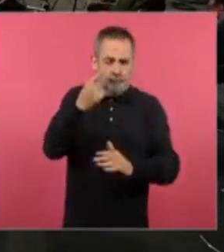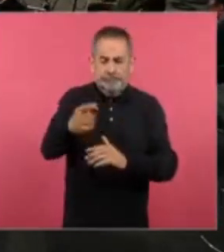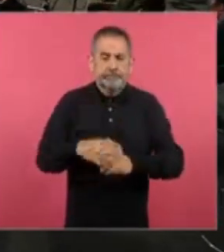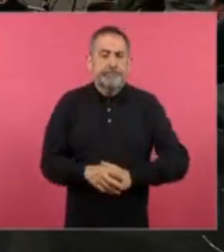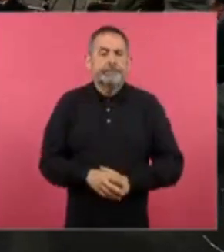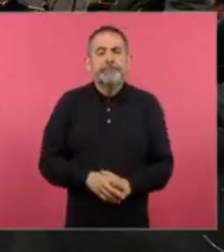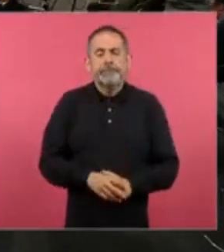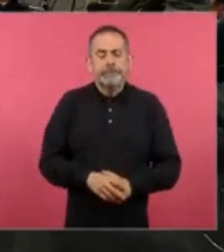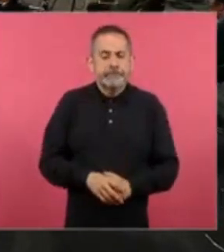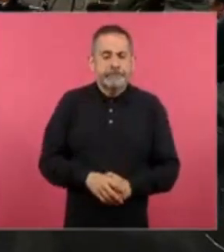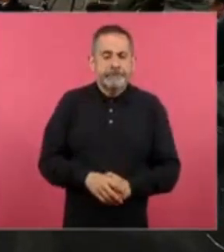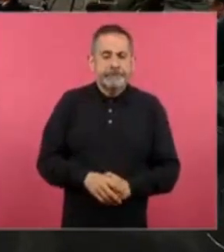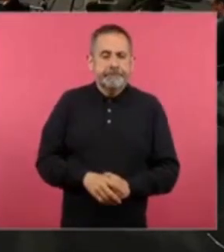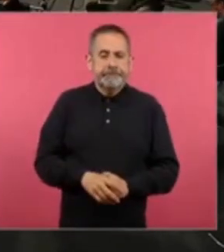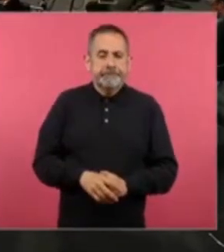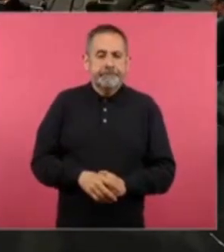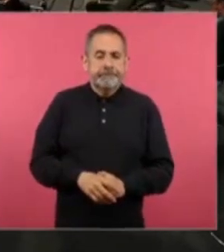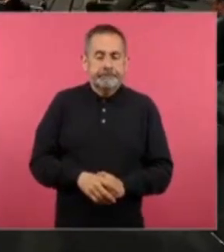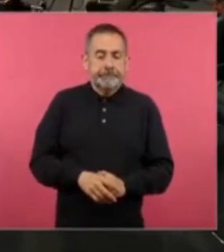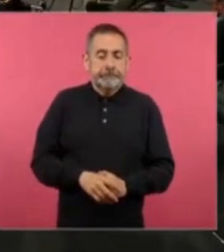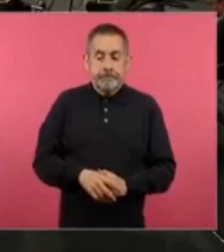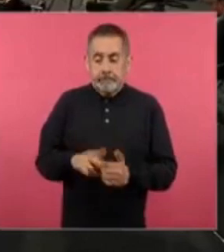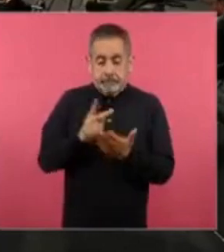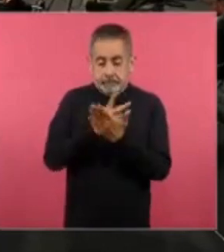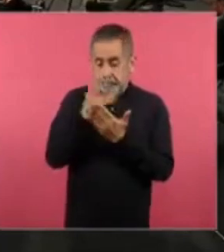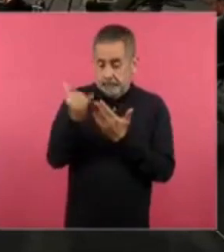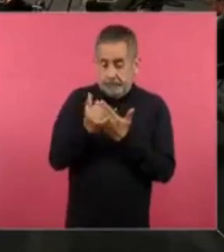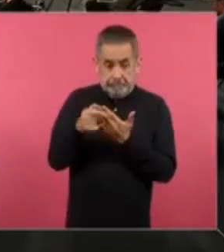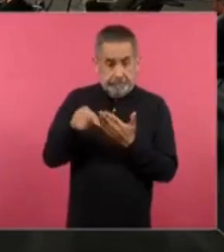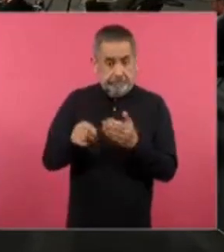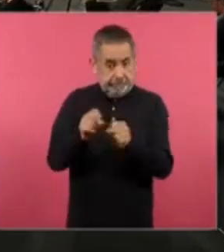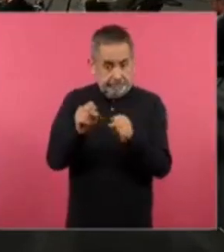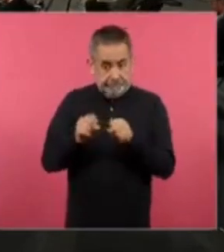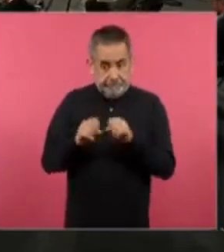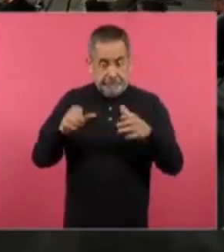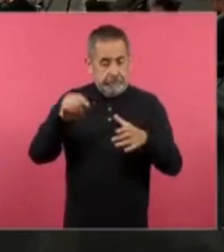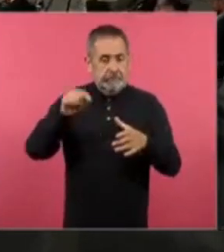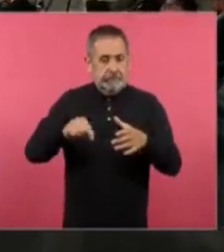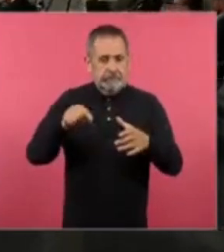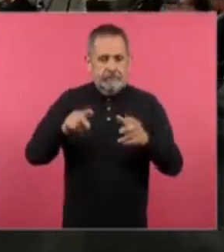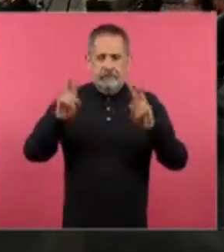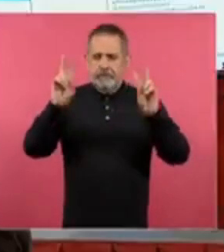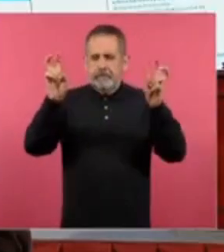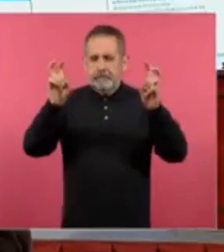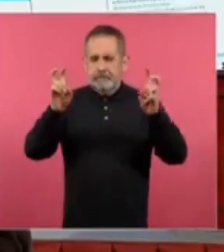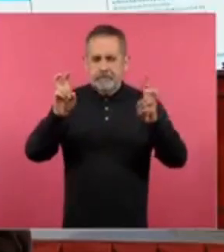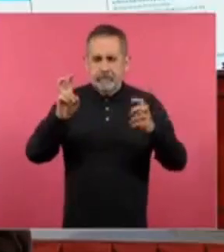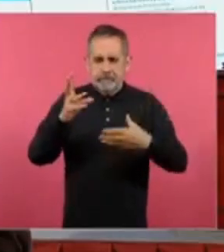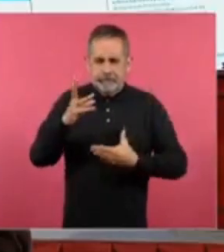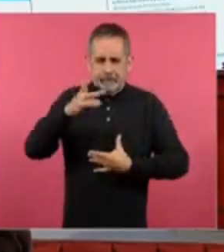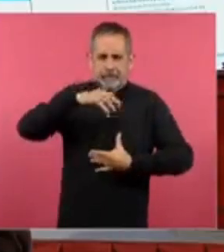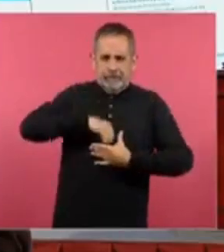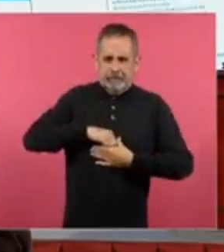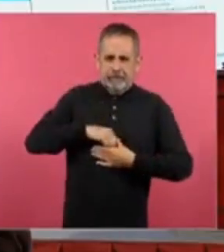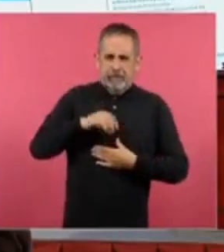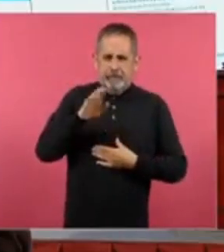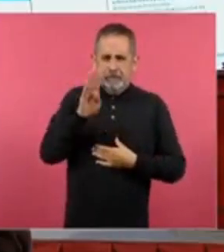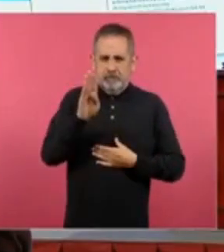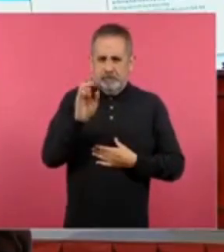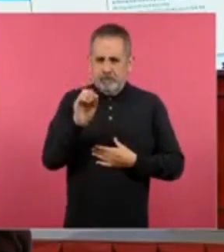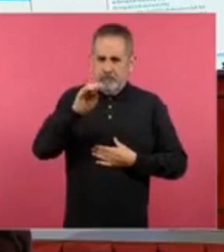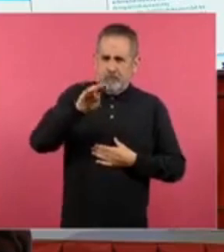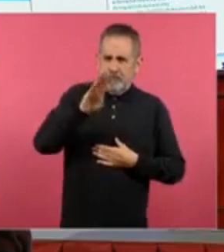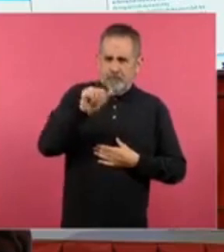favor. En el proyecto de aula de Una bomba en mi cuerpo, es un proyecto que